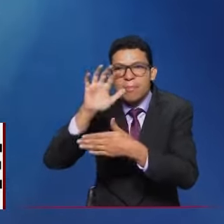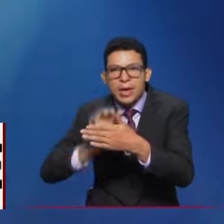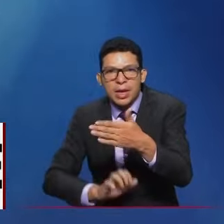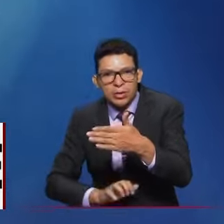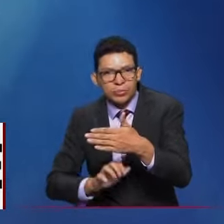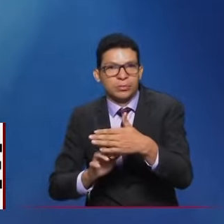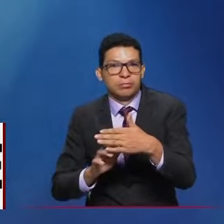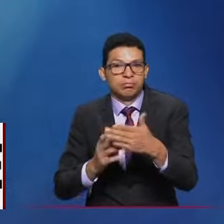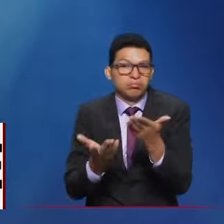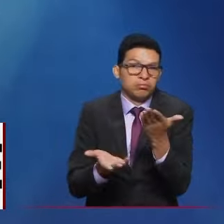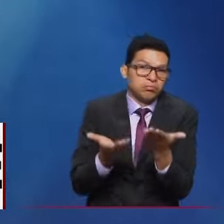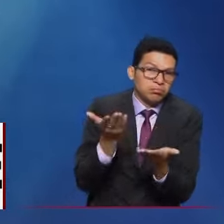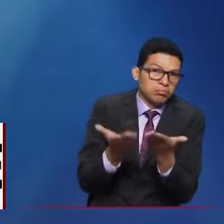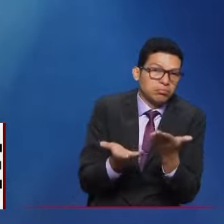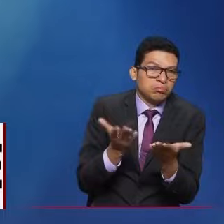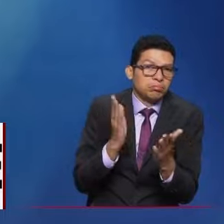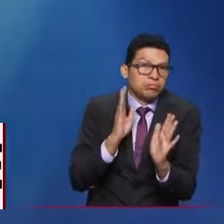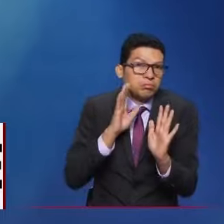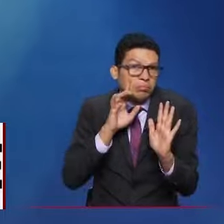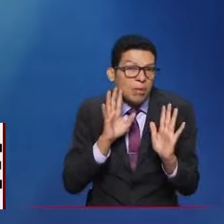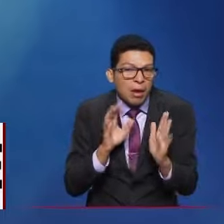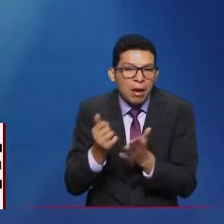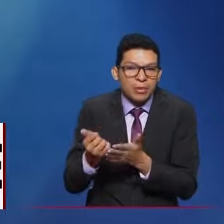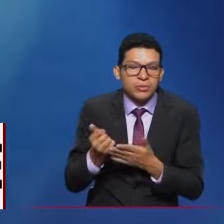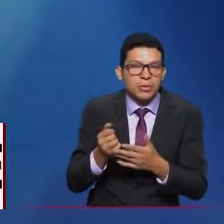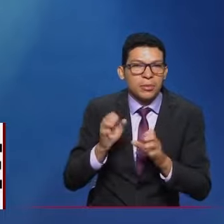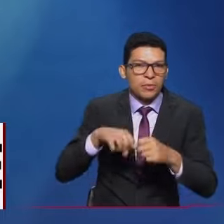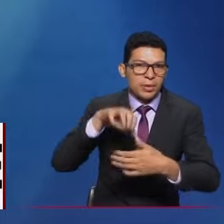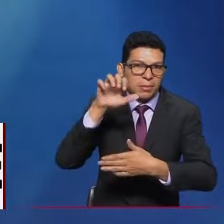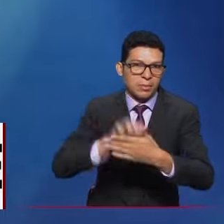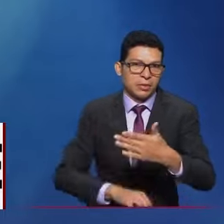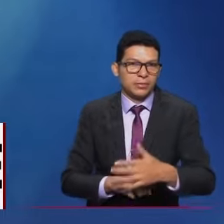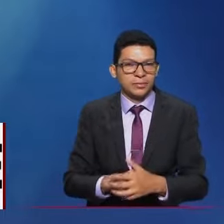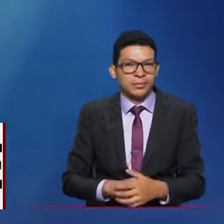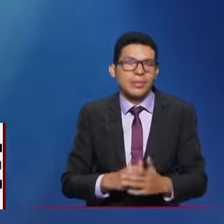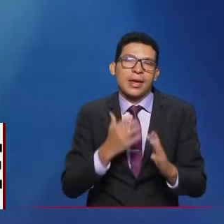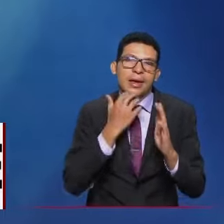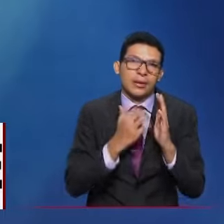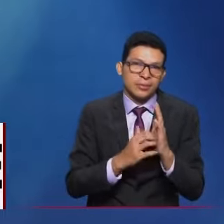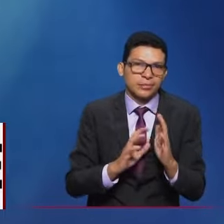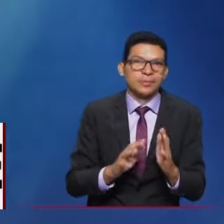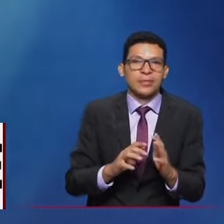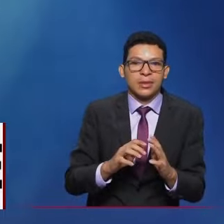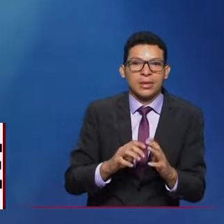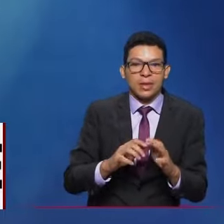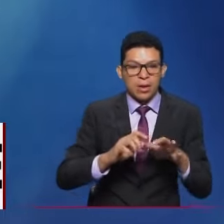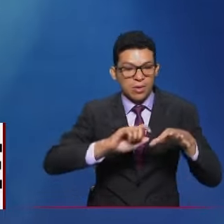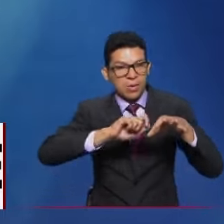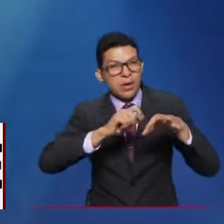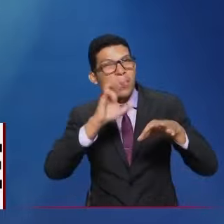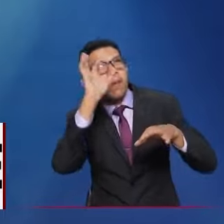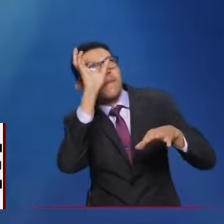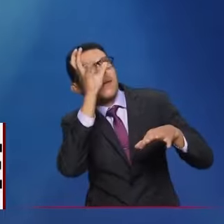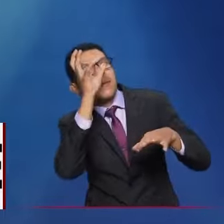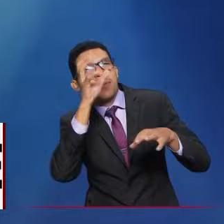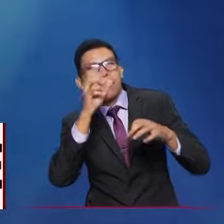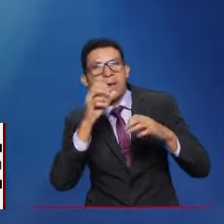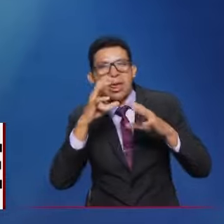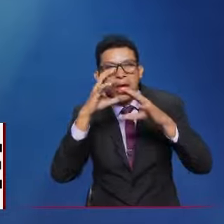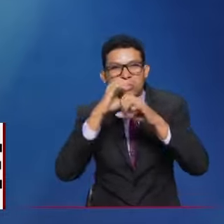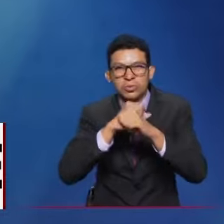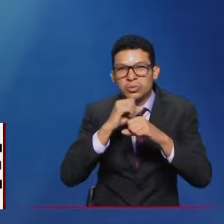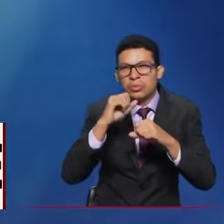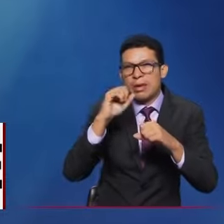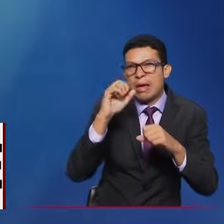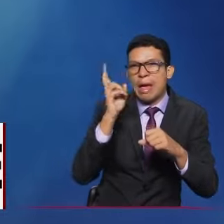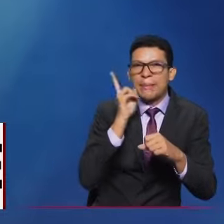buscando alternativas, digamos, que nos ayudan a reducir las emisiones. Por ejemplo, cambiar bombillos por bombillos de alta eficiencia, paneles solares,